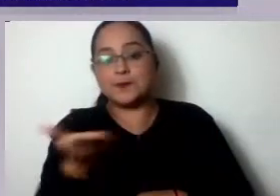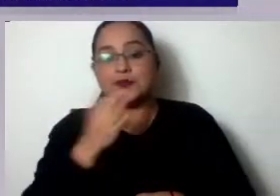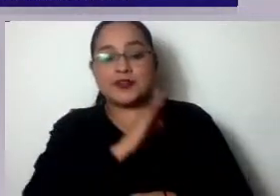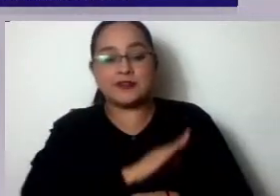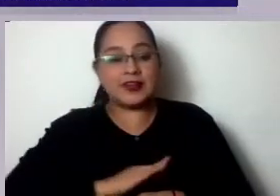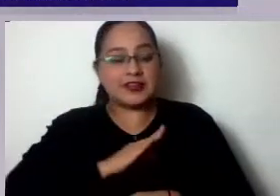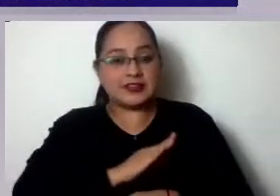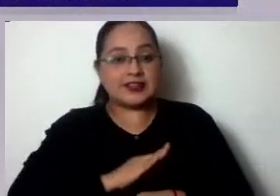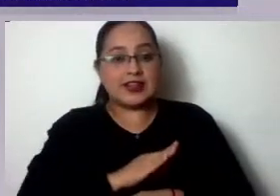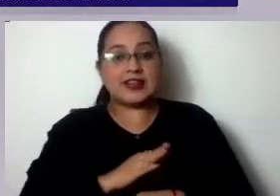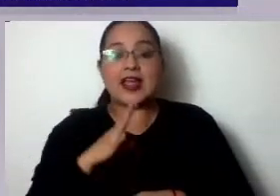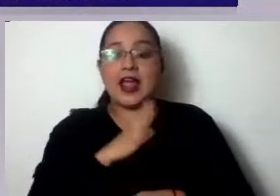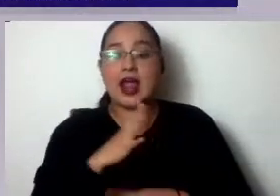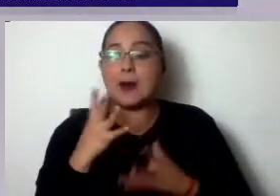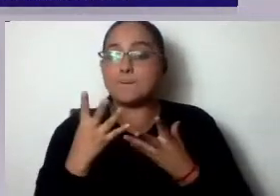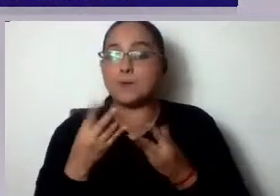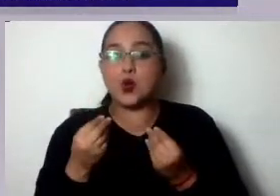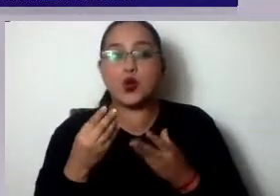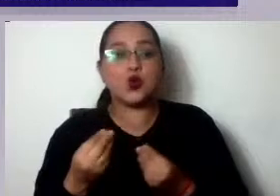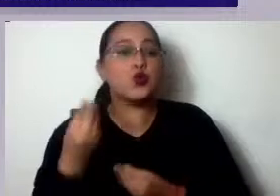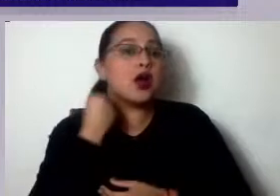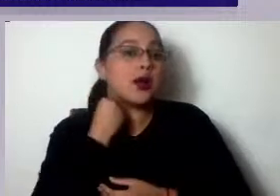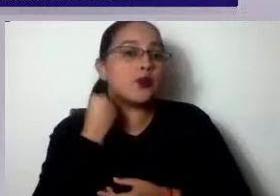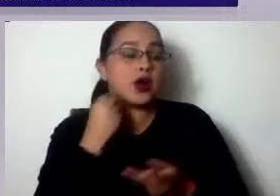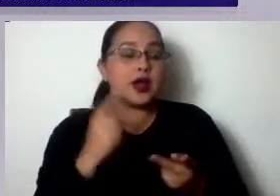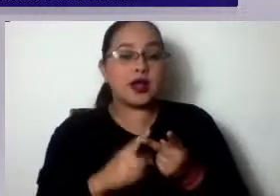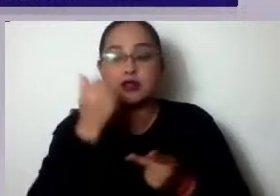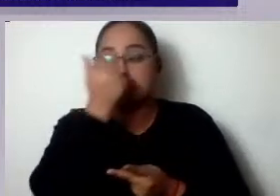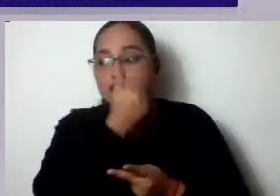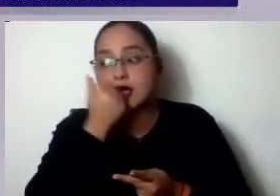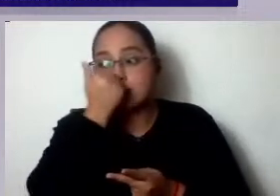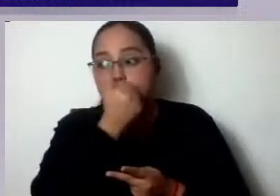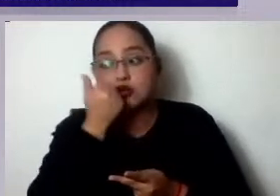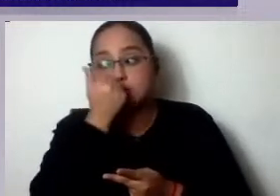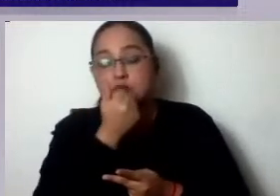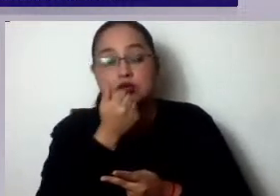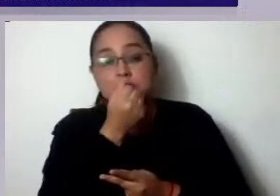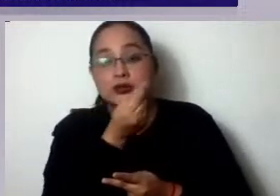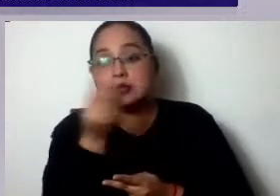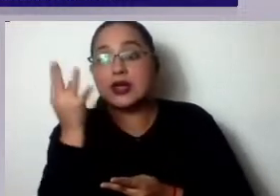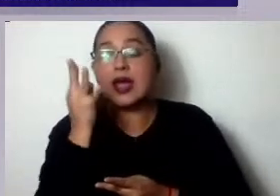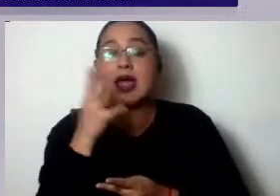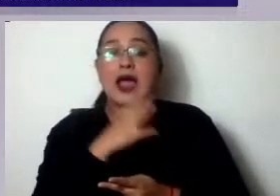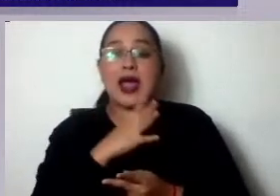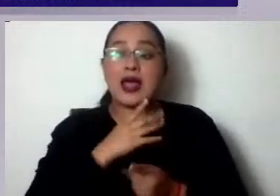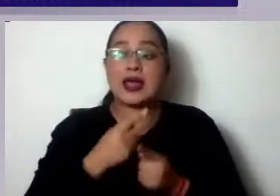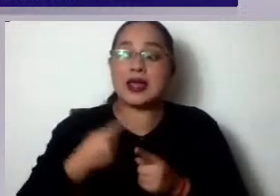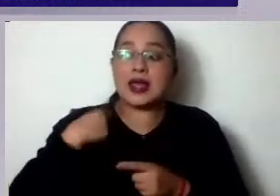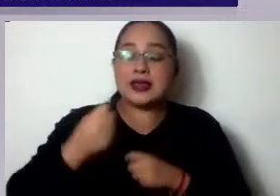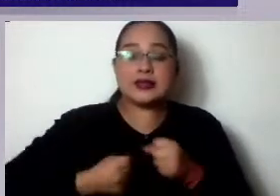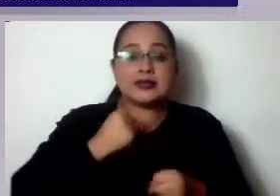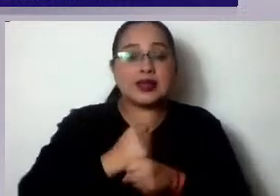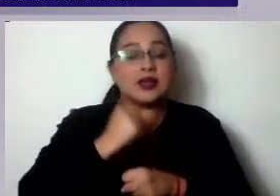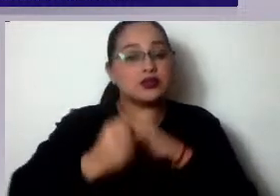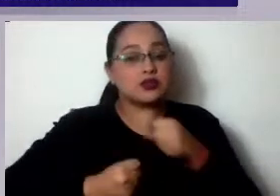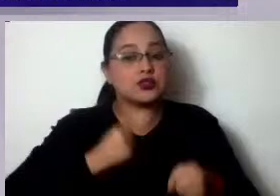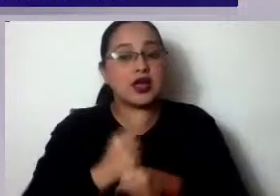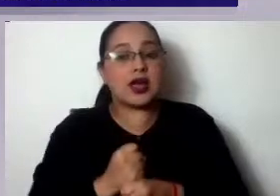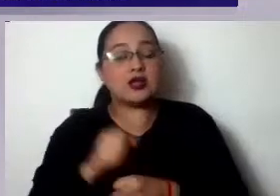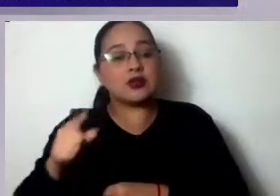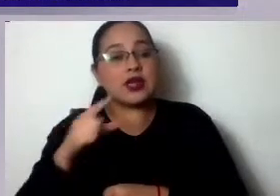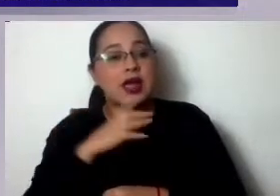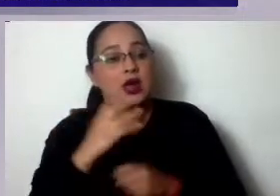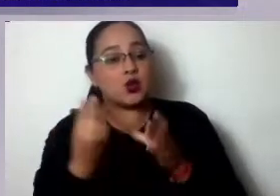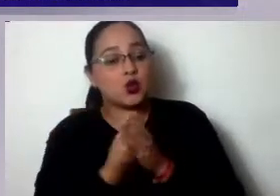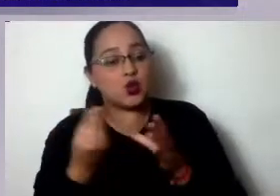amplio de abogados y de estudiantes que han estado desde hace tiempo ya haciendo el diplomado